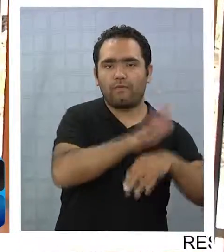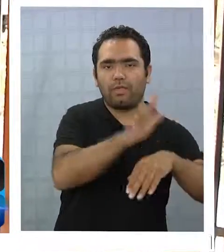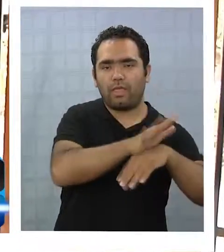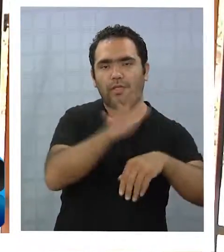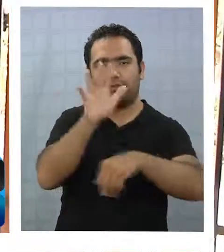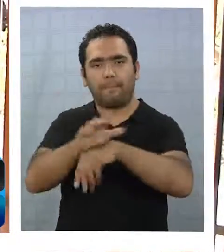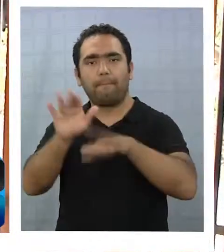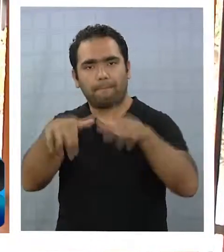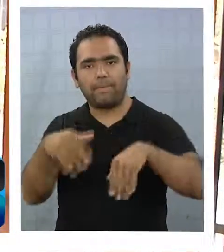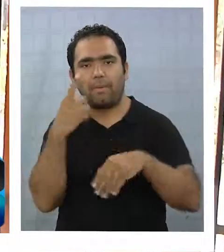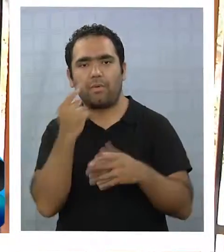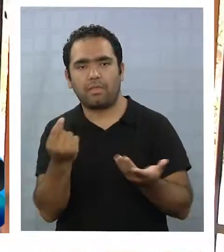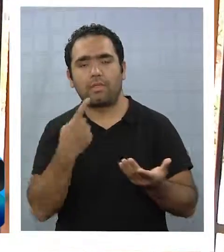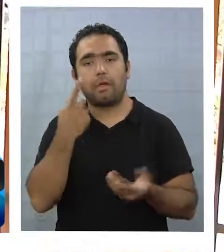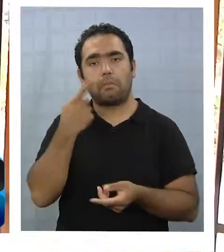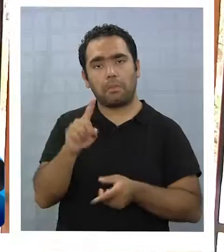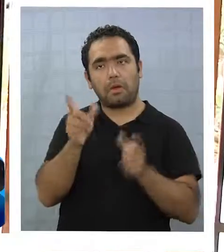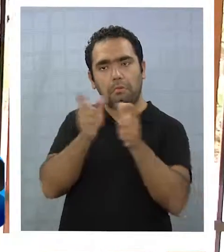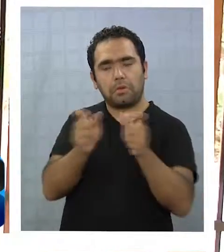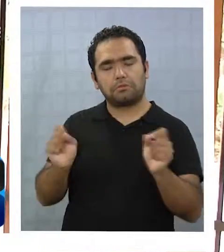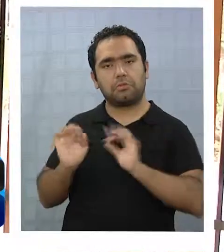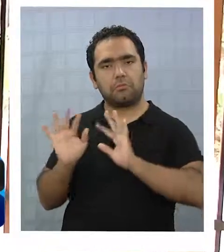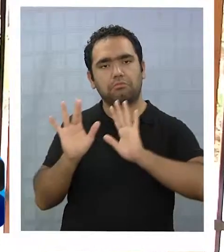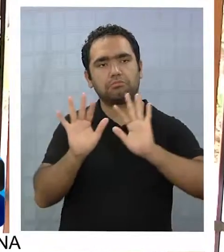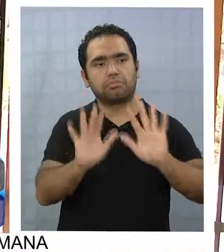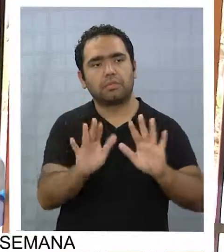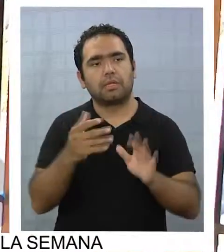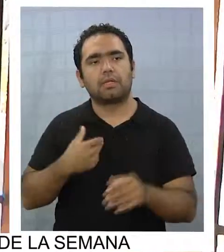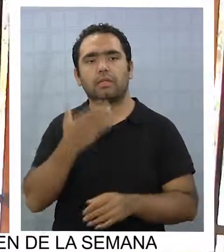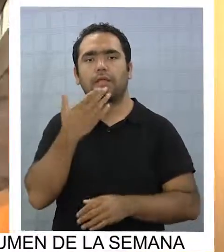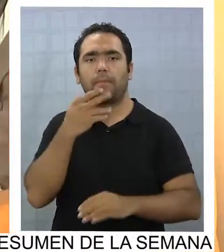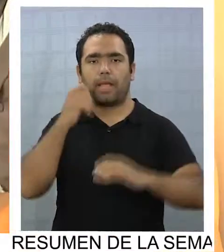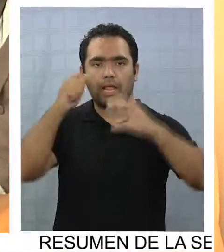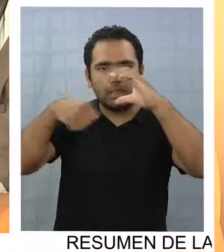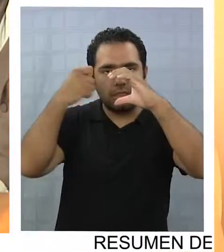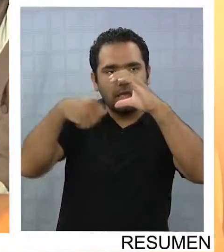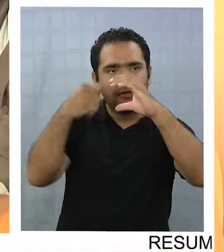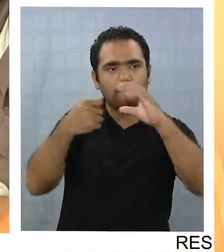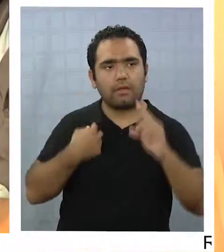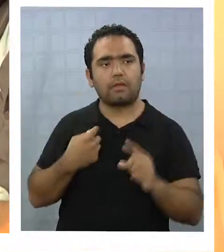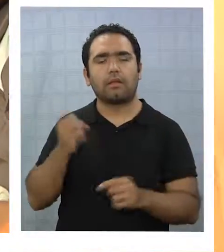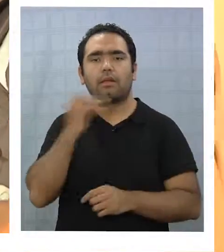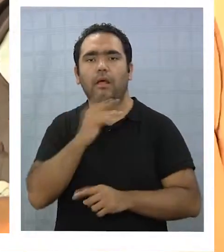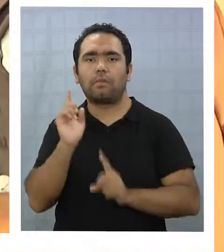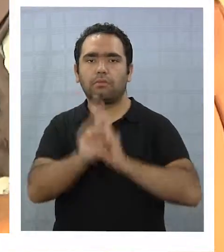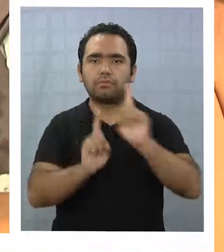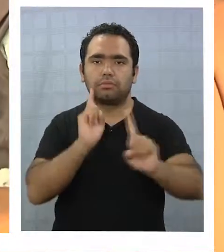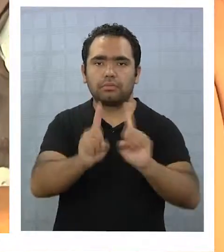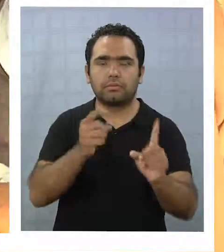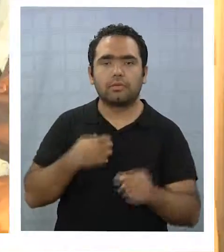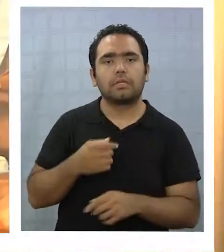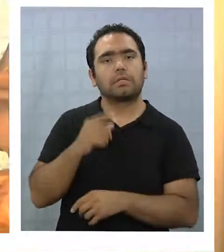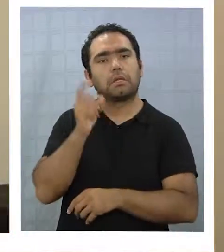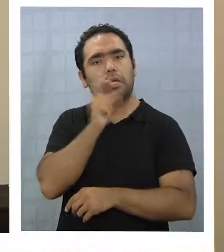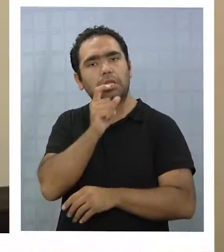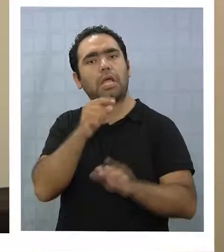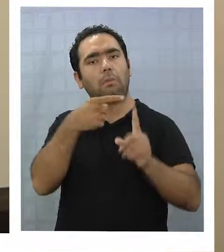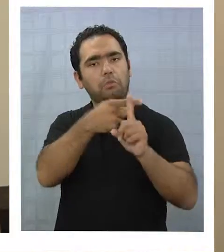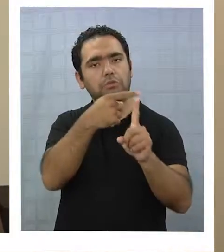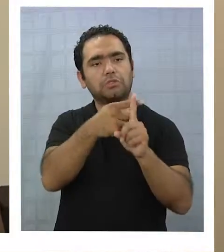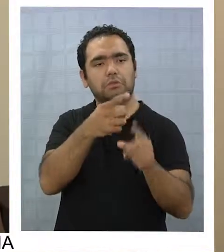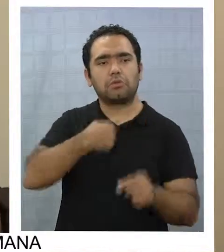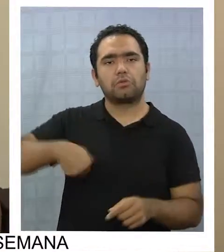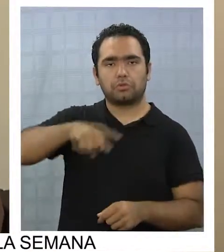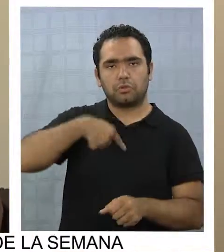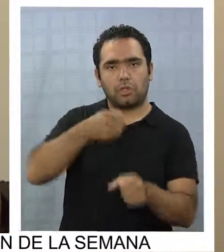estamos muy contentos con la respuesta del público y con algunos medios digitales que espontáneamente han hecho notas, generando una crítica muy positiva hacia